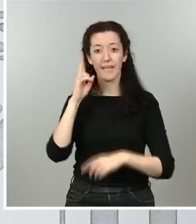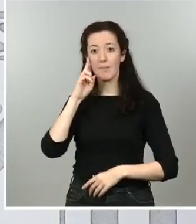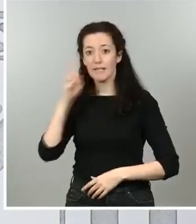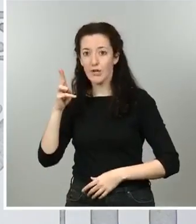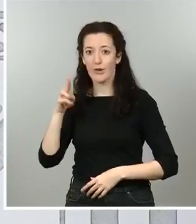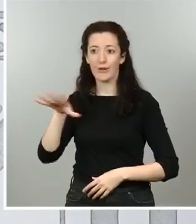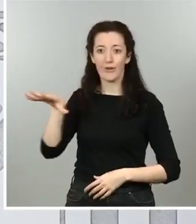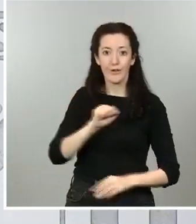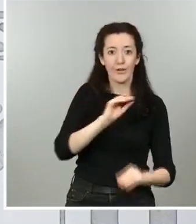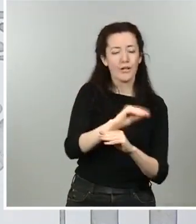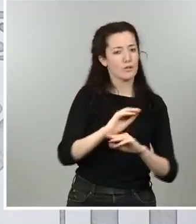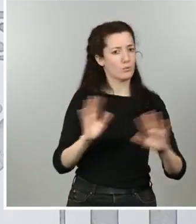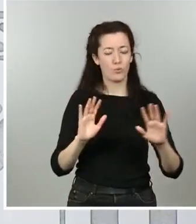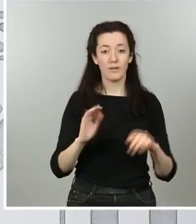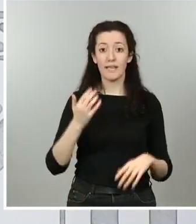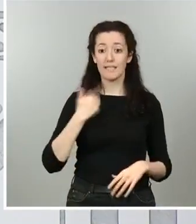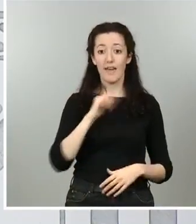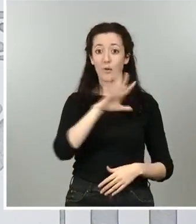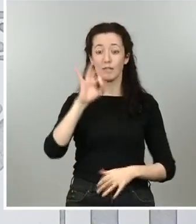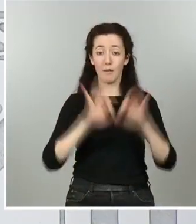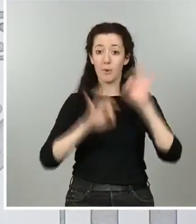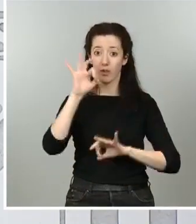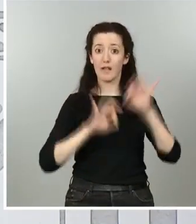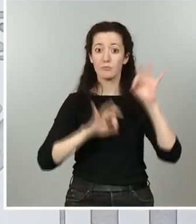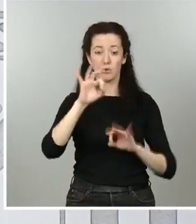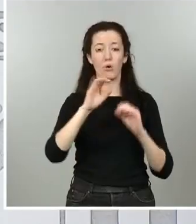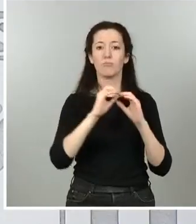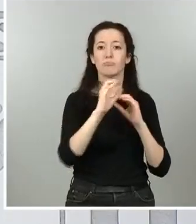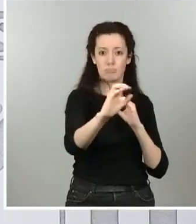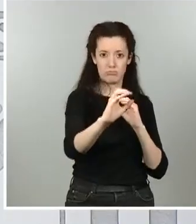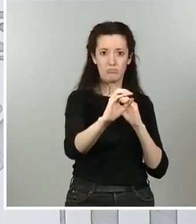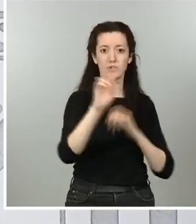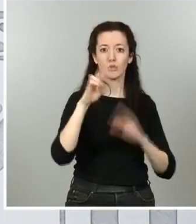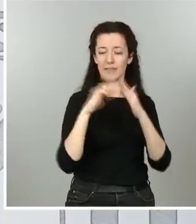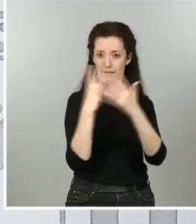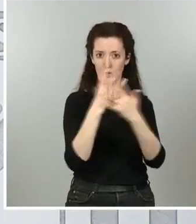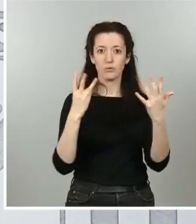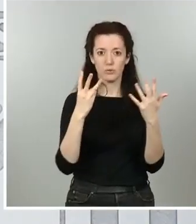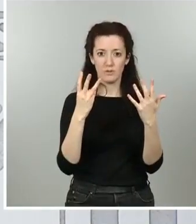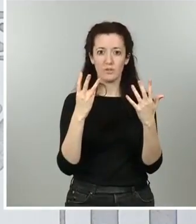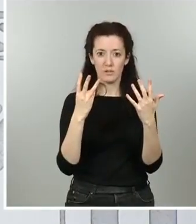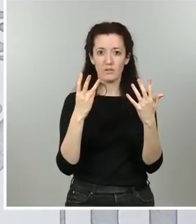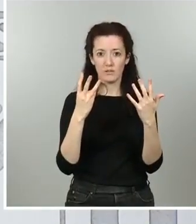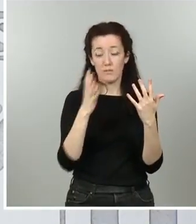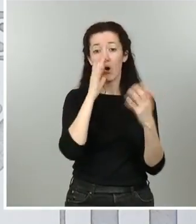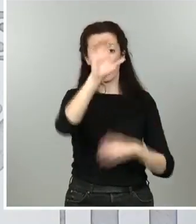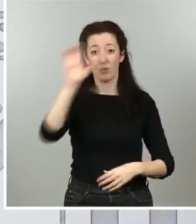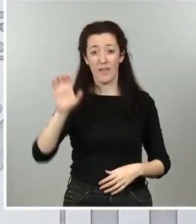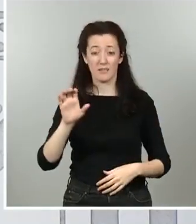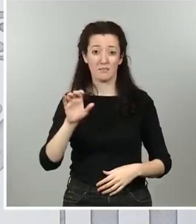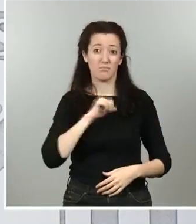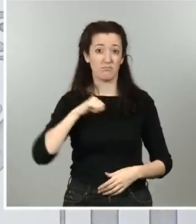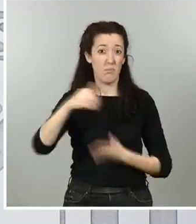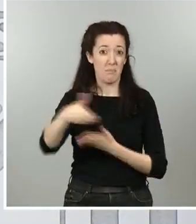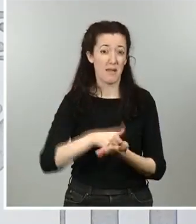el 50% de la liquidación definitiva de 2018, como comunidades lo habían solicitado. En total,